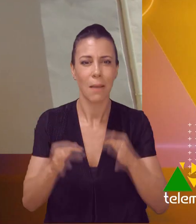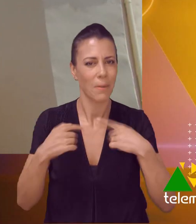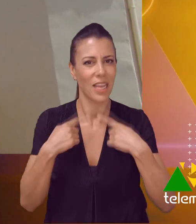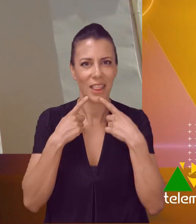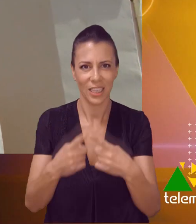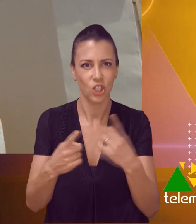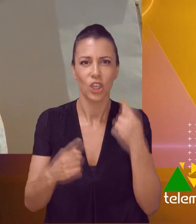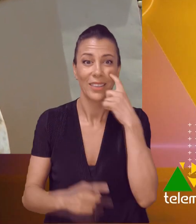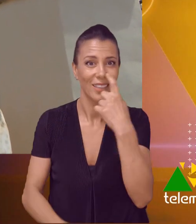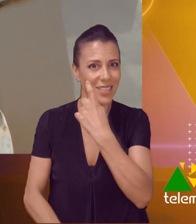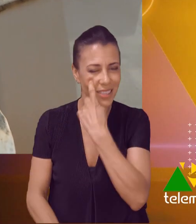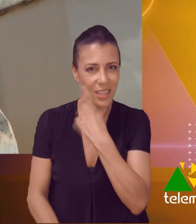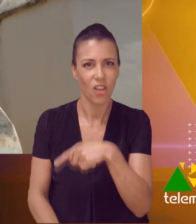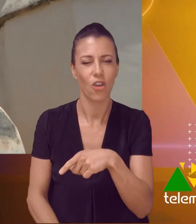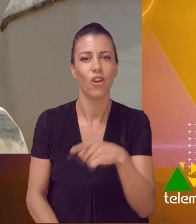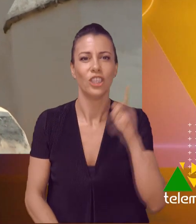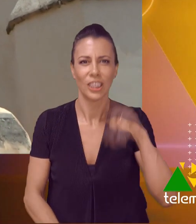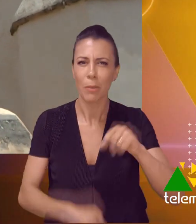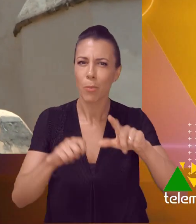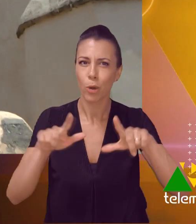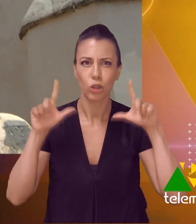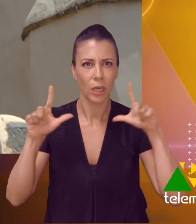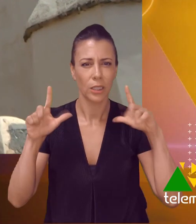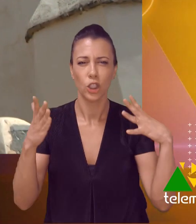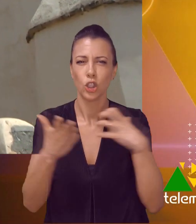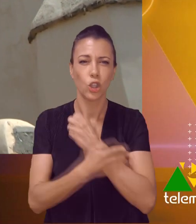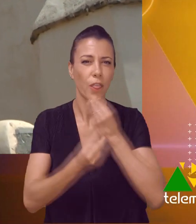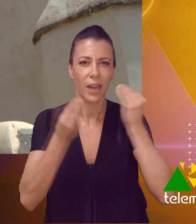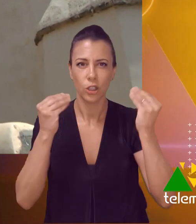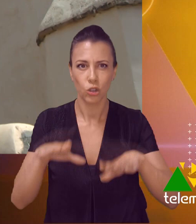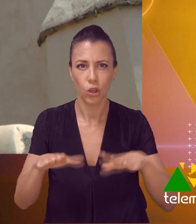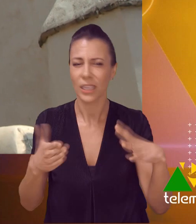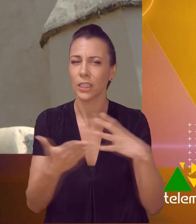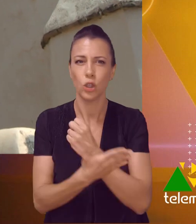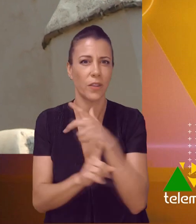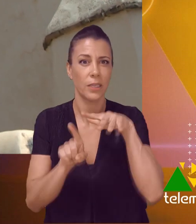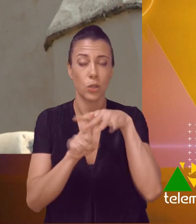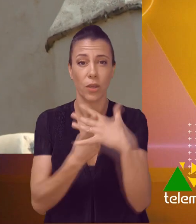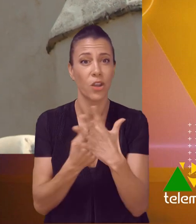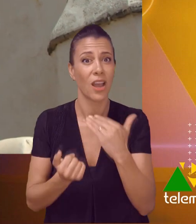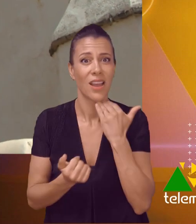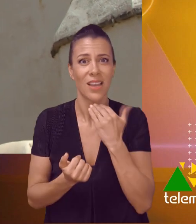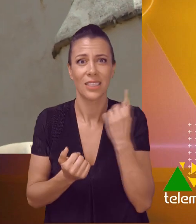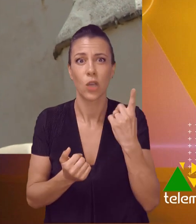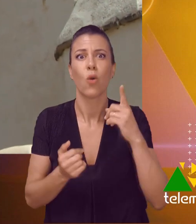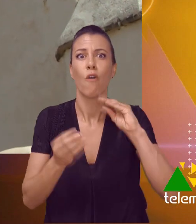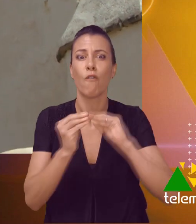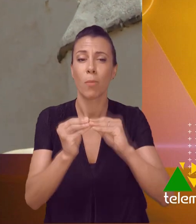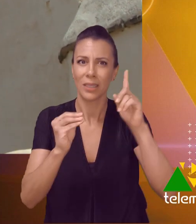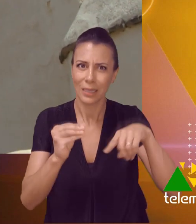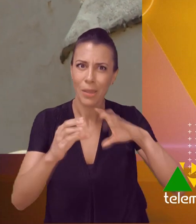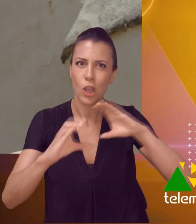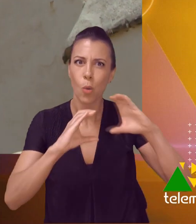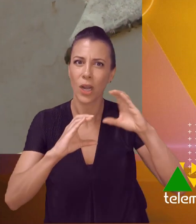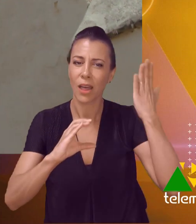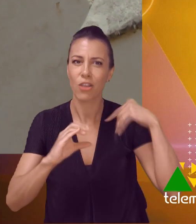sido testigos, han sido protagonistas a lo largo de toda la historia, de todos los sucesos. Era casi un medio de comunicación en